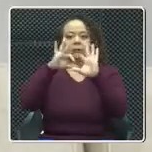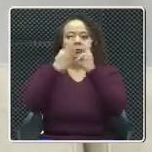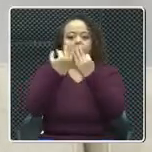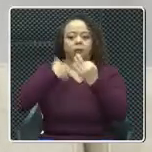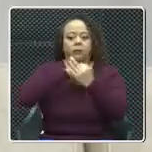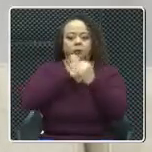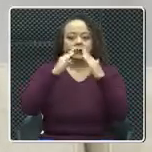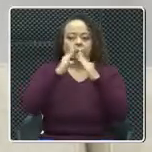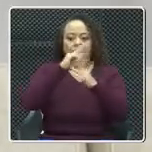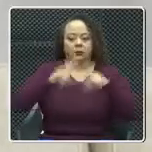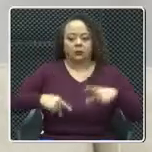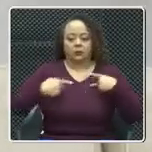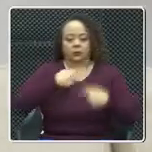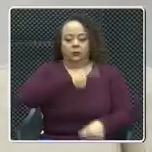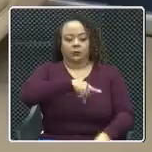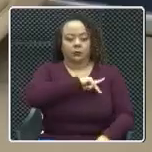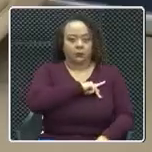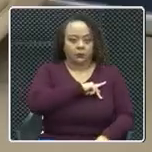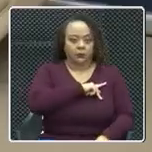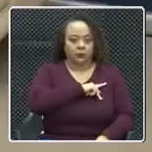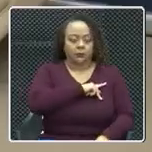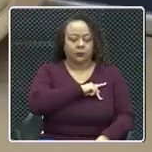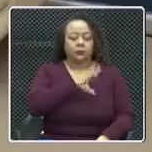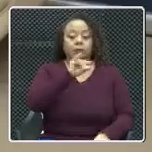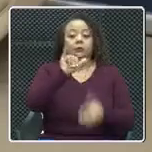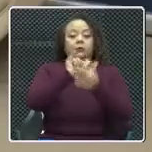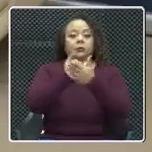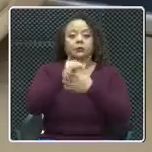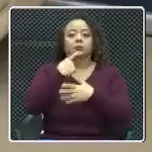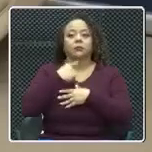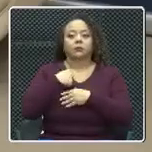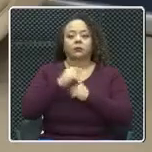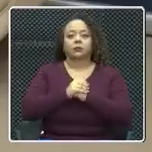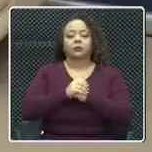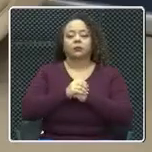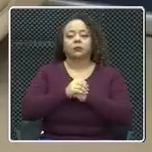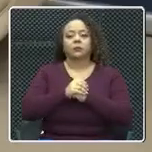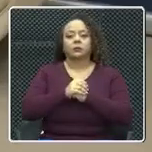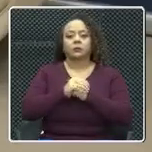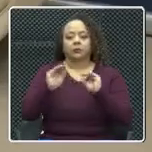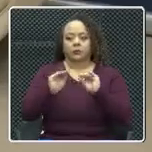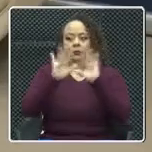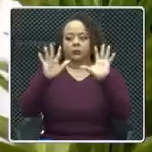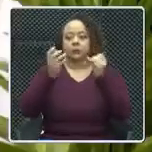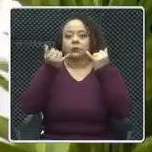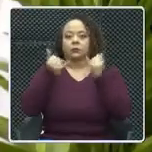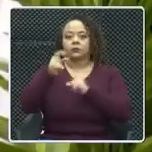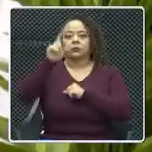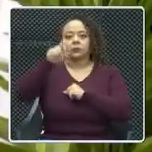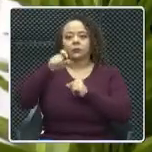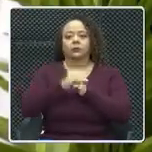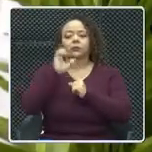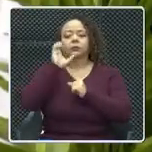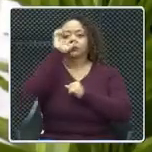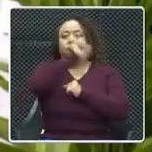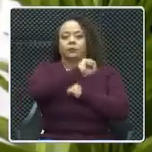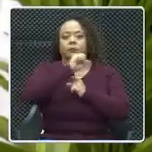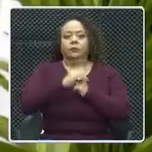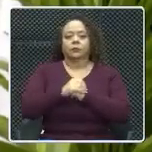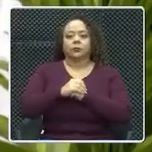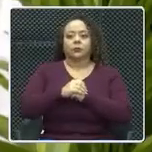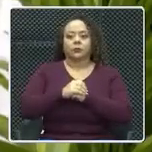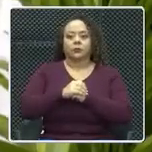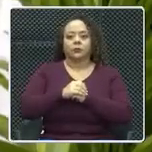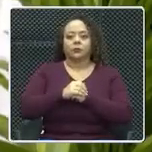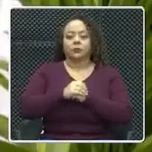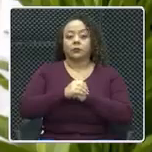nuestros hogares o nuestra vida personal. Y él lo que nos decía, Carolina, era claramente que ya debemos de ir identificando